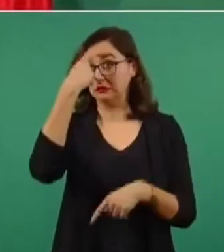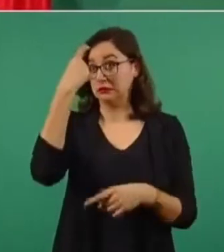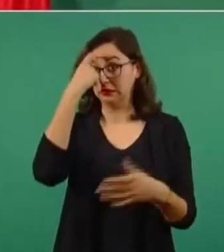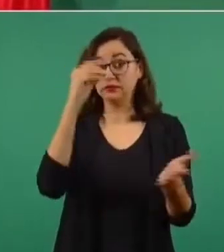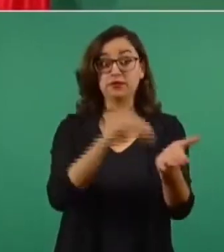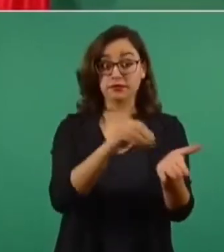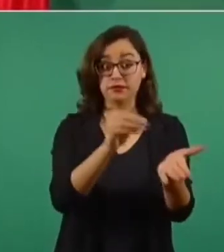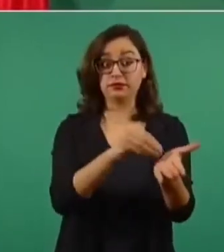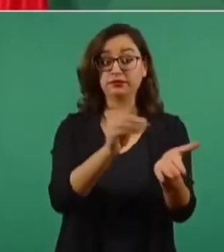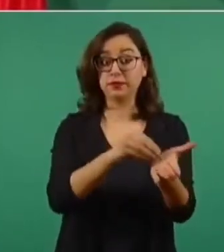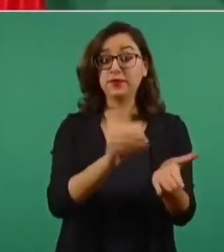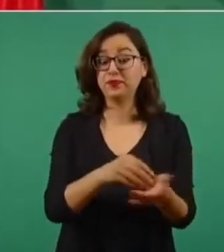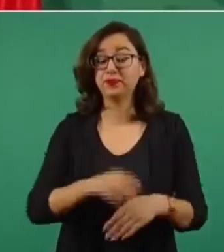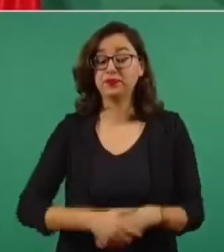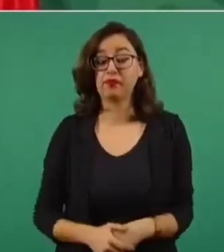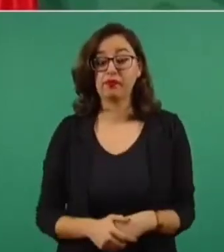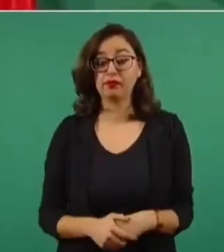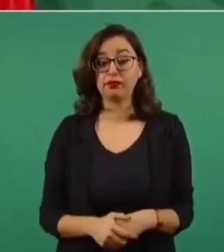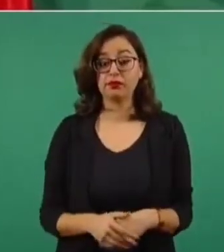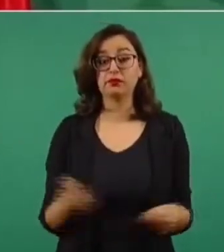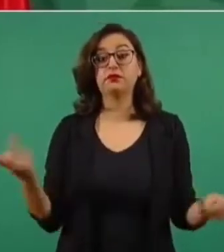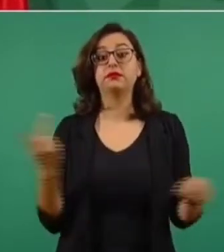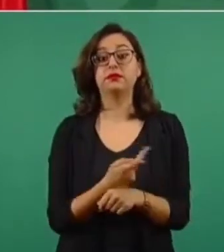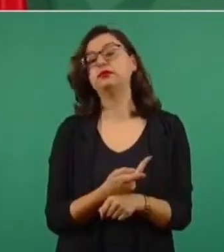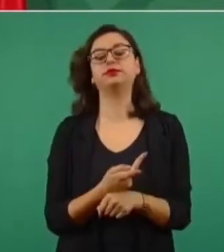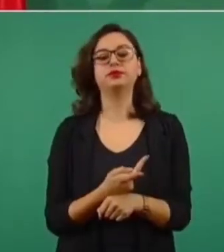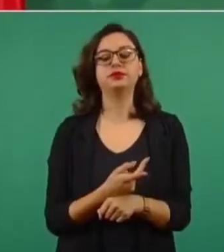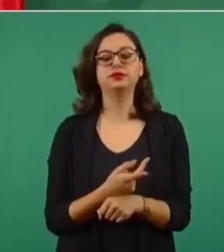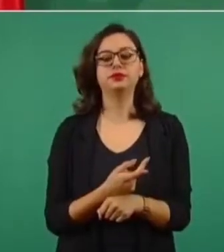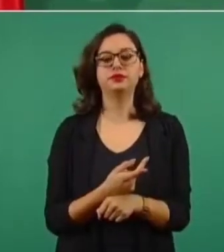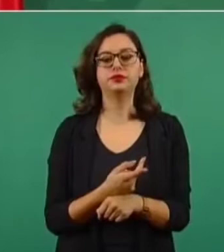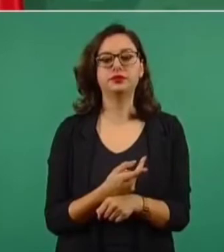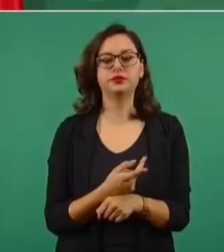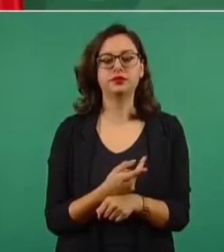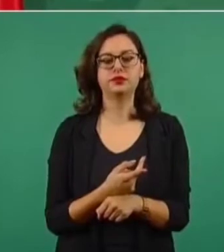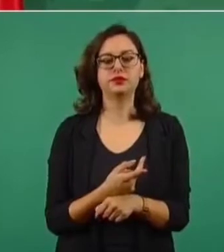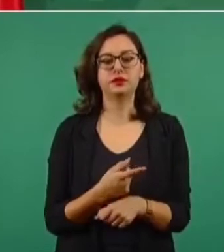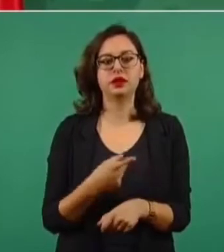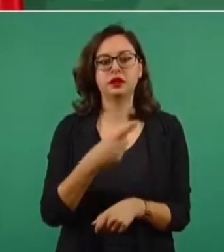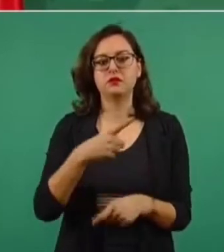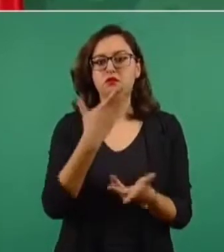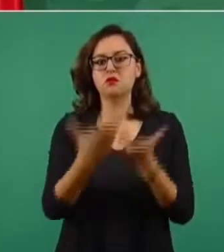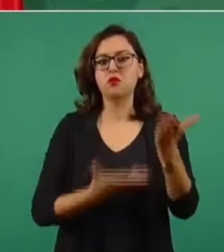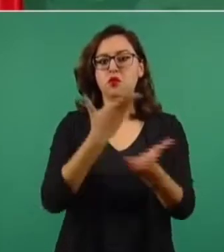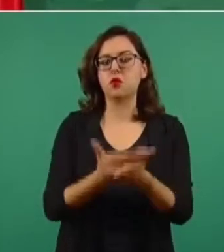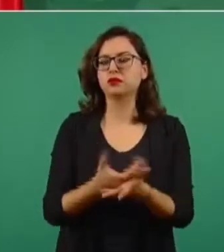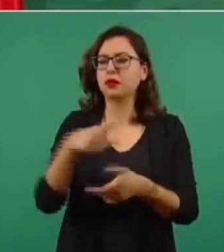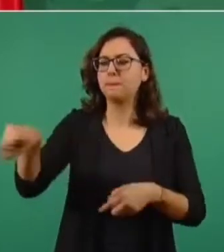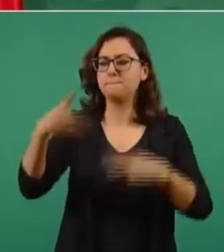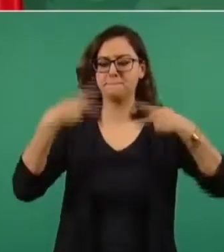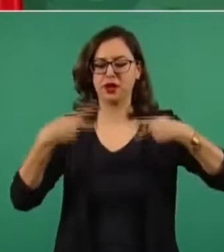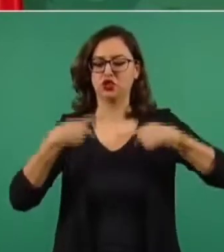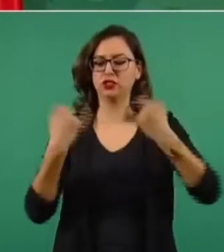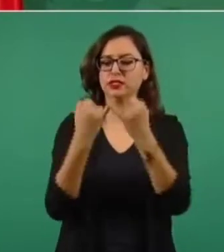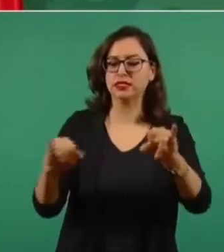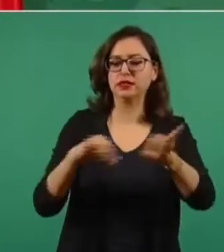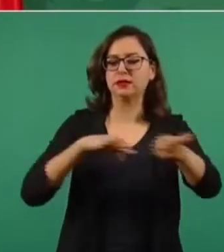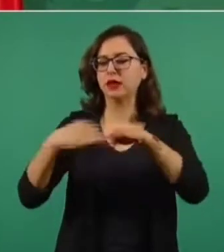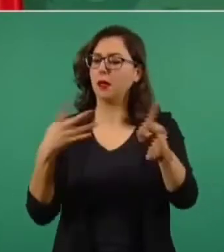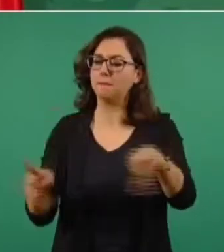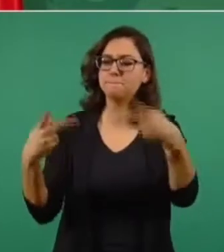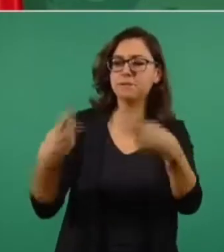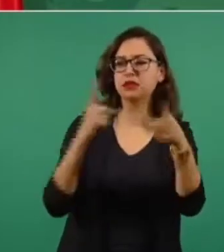Lo que proponían era que se cobrara impuesto a los trabajadores independientes, a los de la